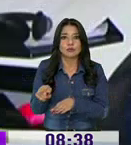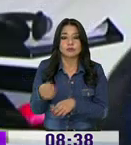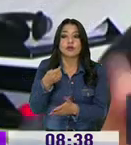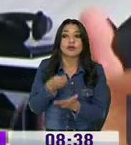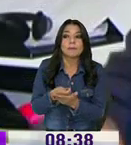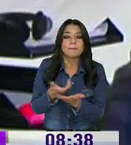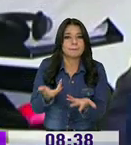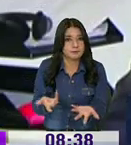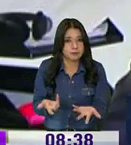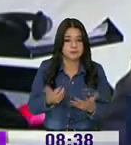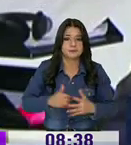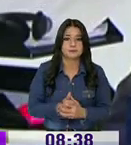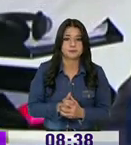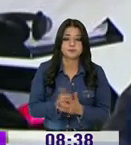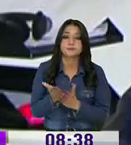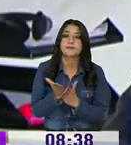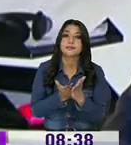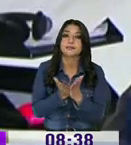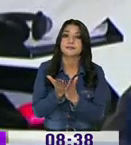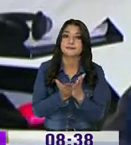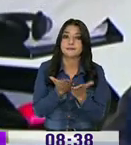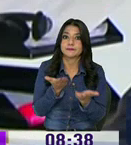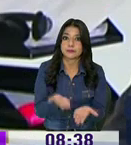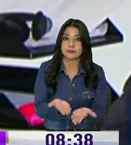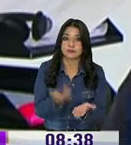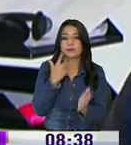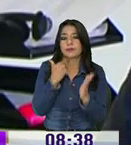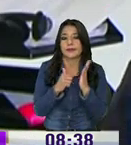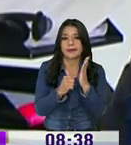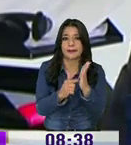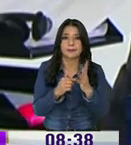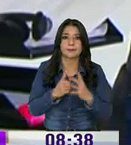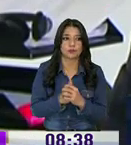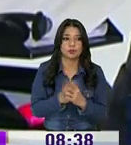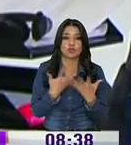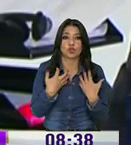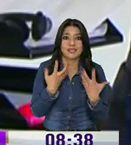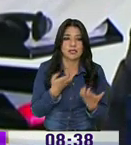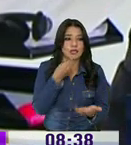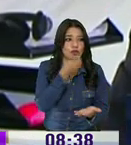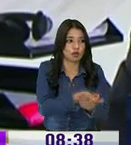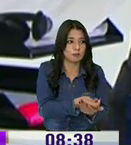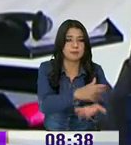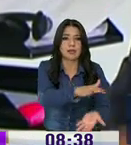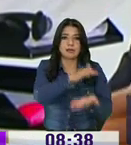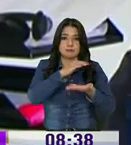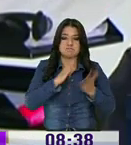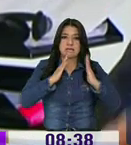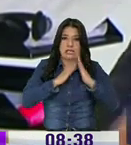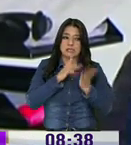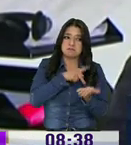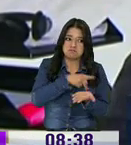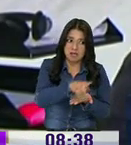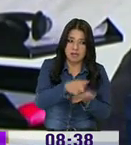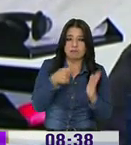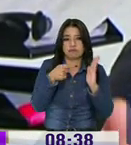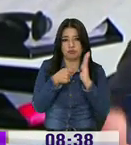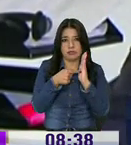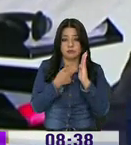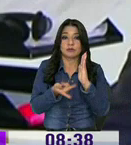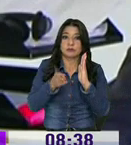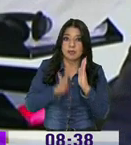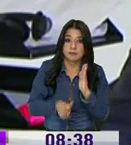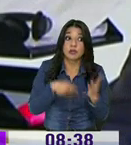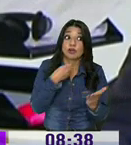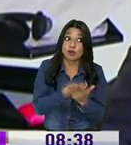Y el servicio que viene incorporado para que te lleven ese producto a tu casa, sino además el impuesto a